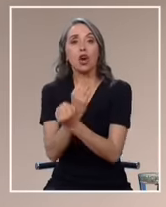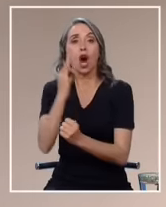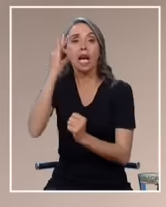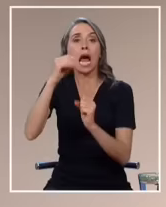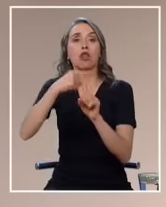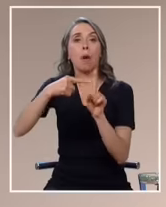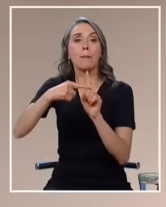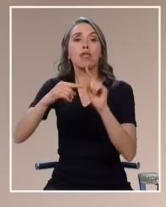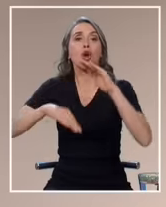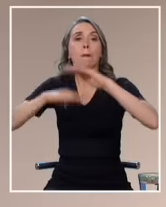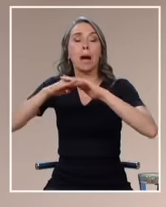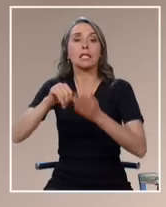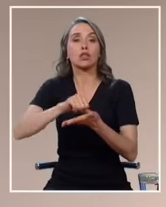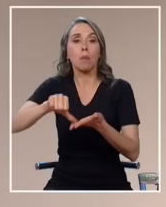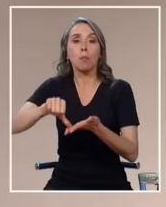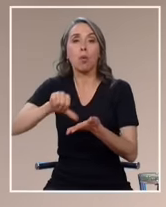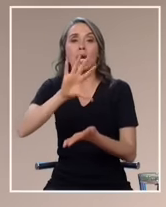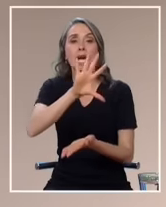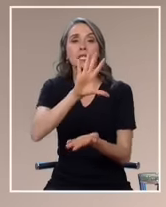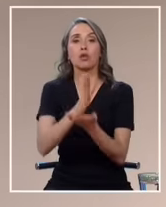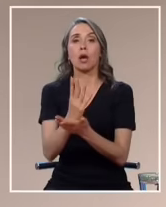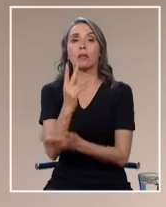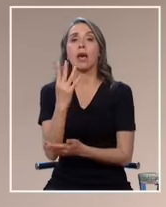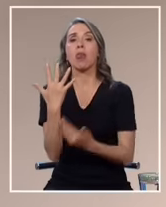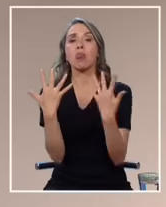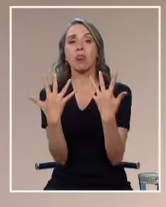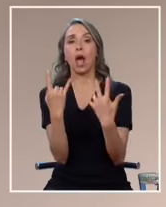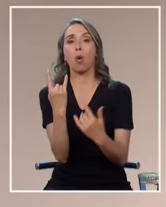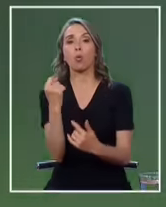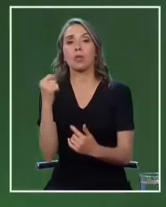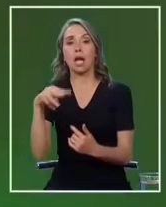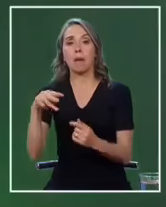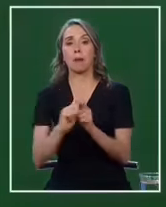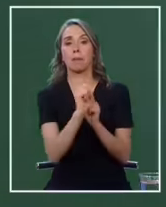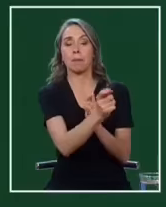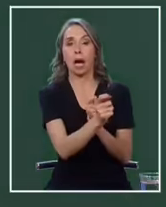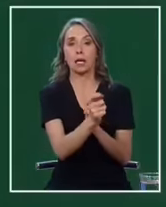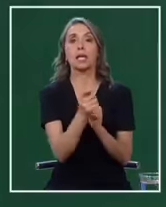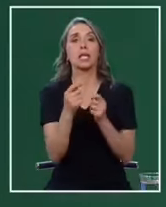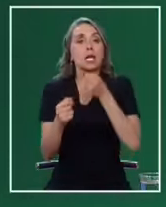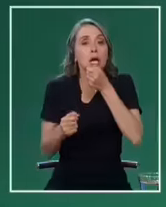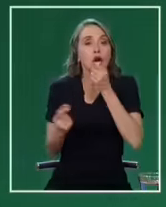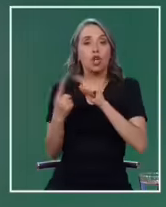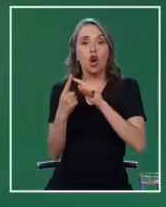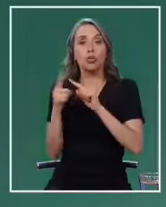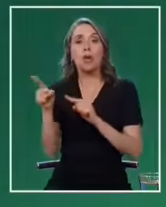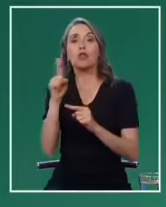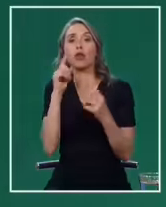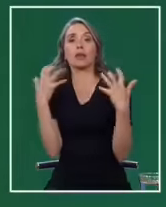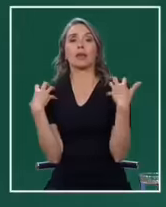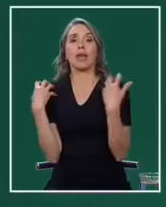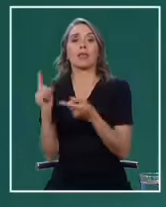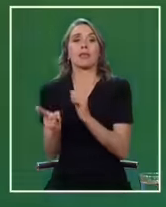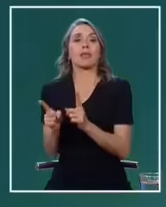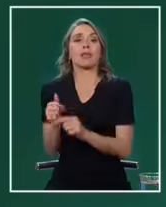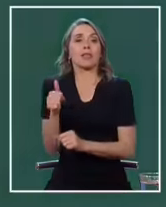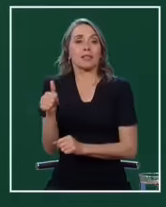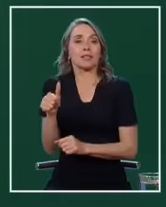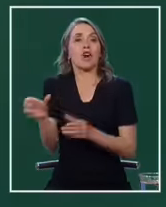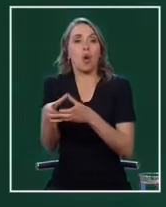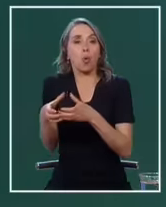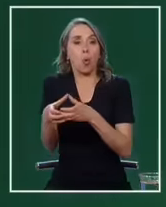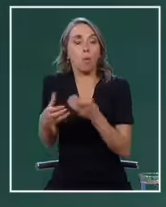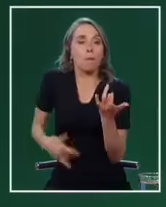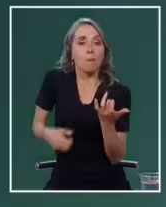máximo y la multa de 5 a 10 unidades tributarias mensuales. Tomamos contacto con el manager de la banda Gloop, quien evitó